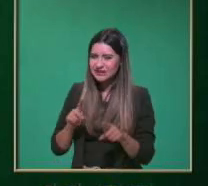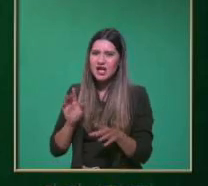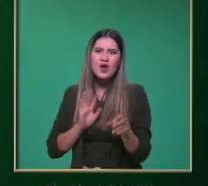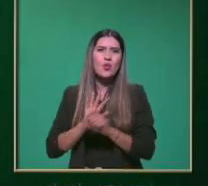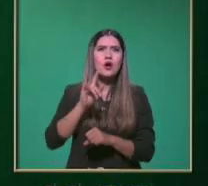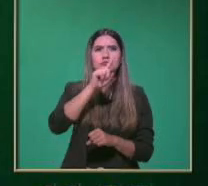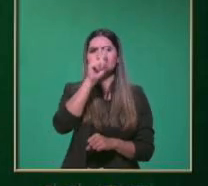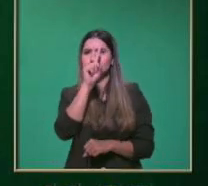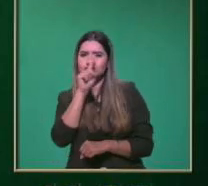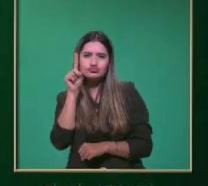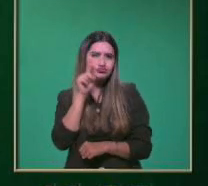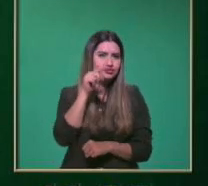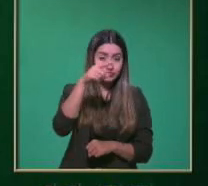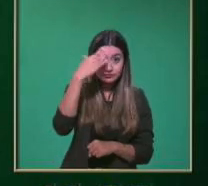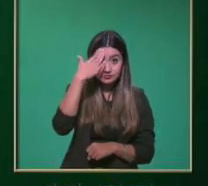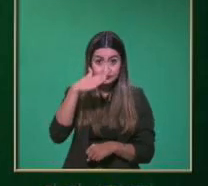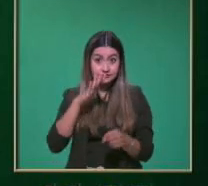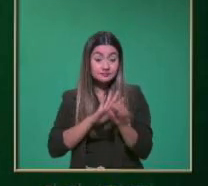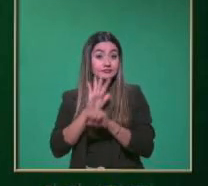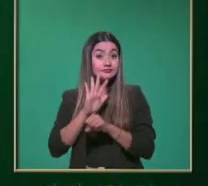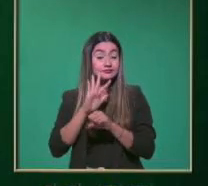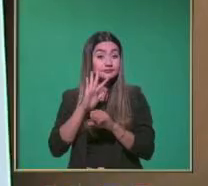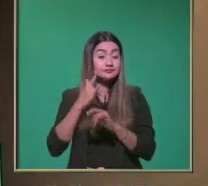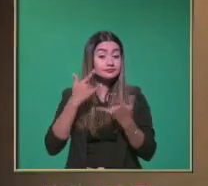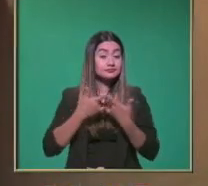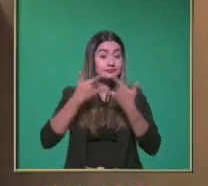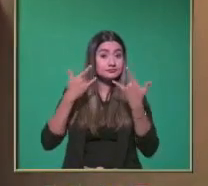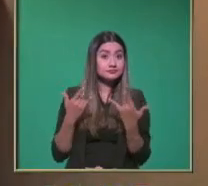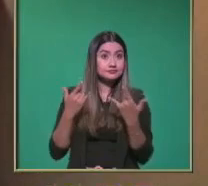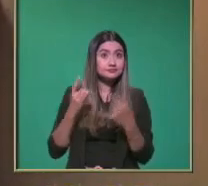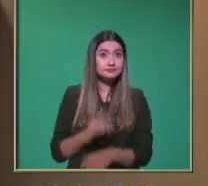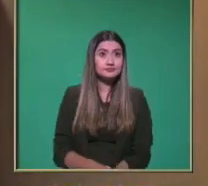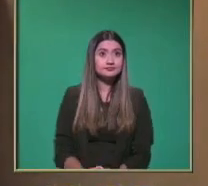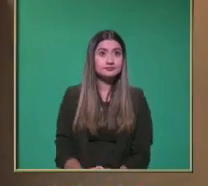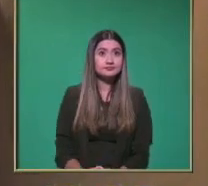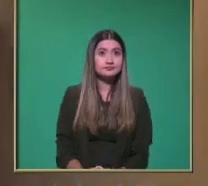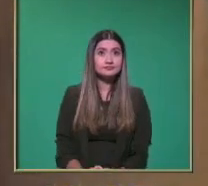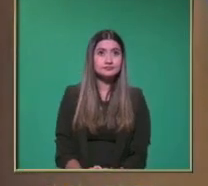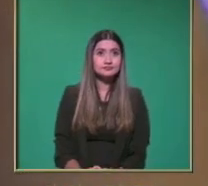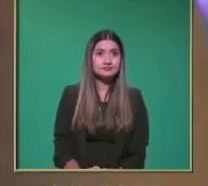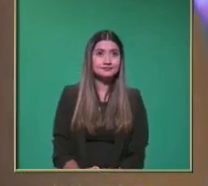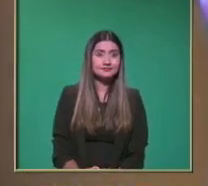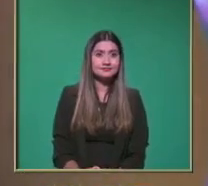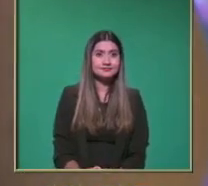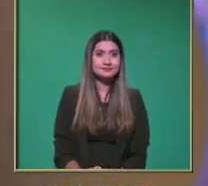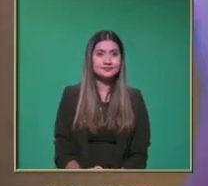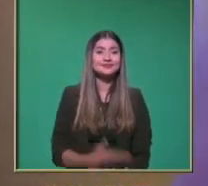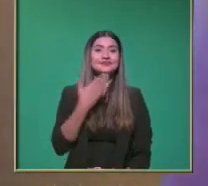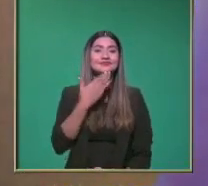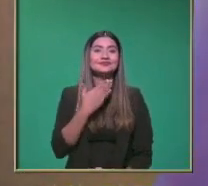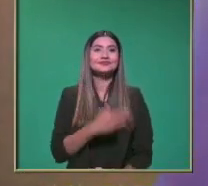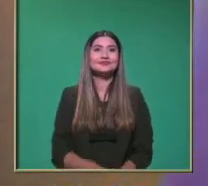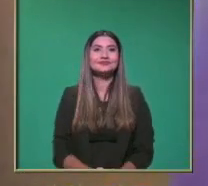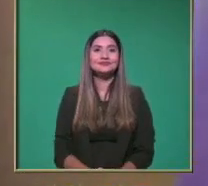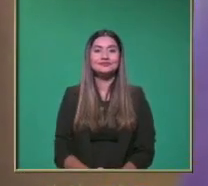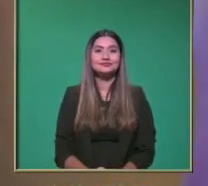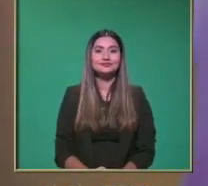será? ¿Ustedes ya saben cuál es? Uy, sí, ya adiviné. Muy bien, es